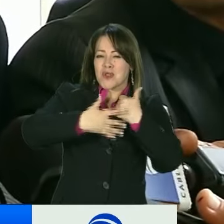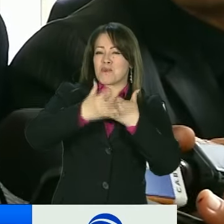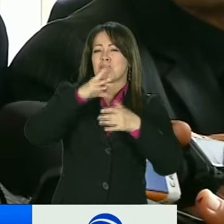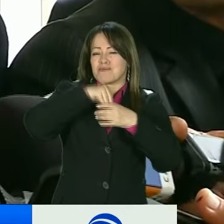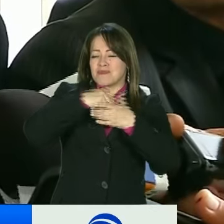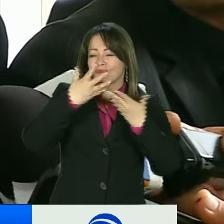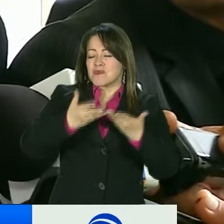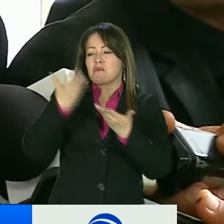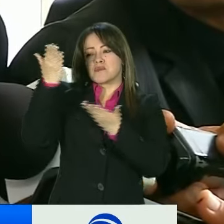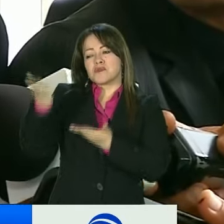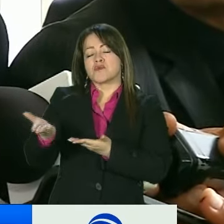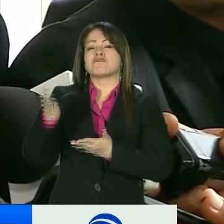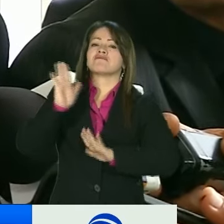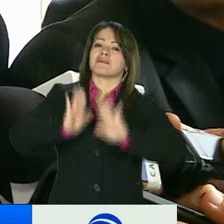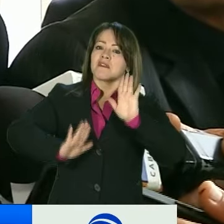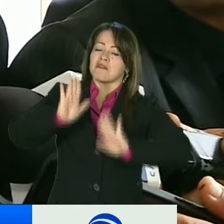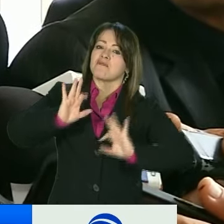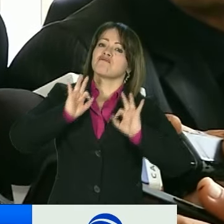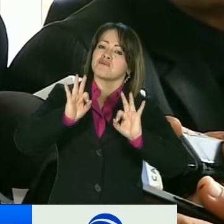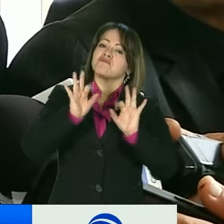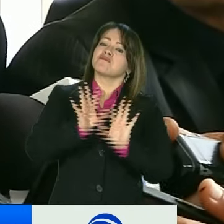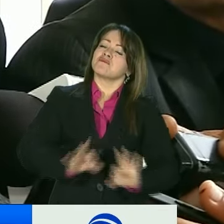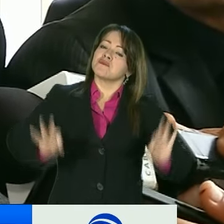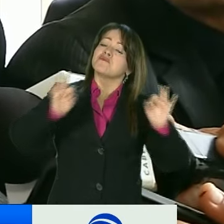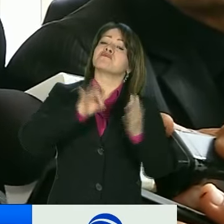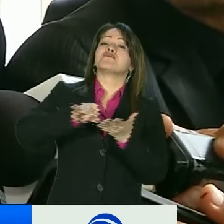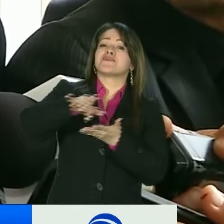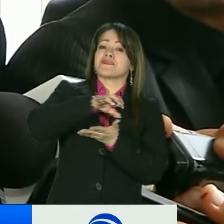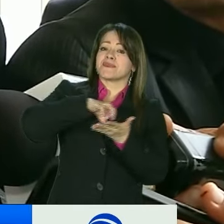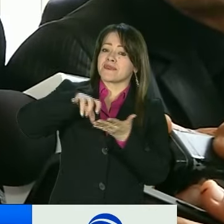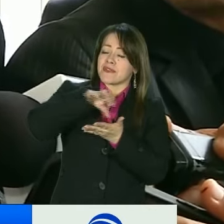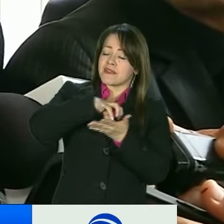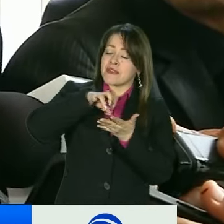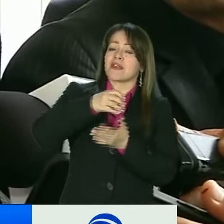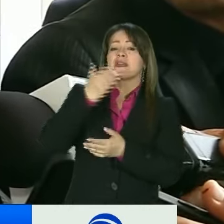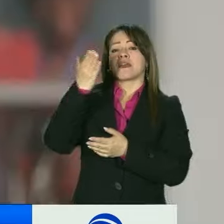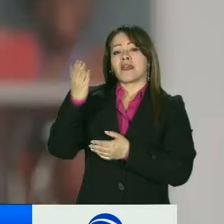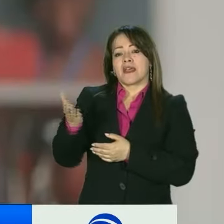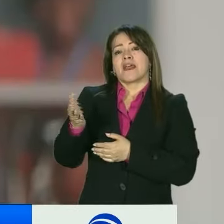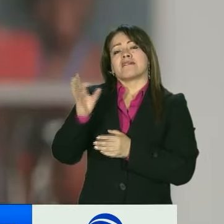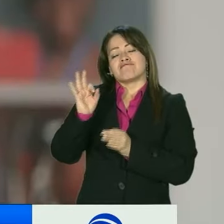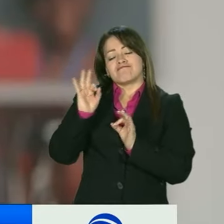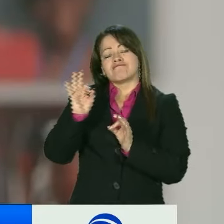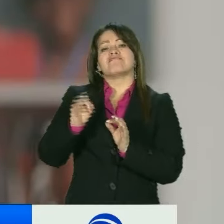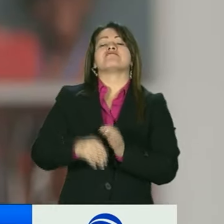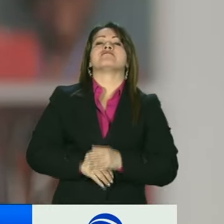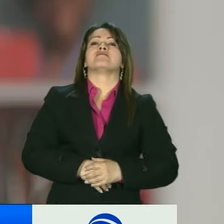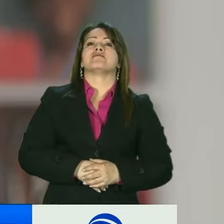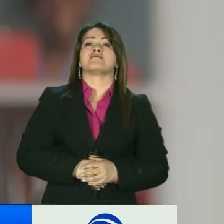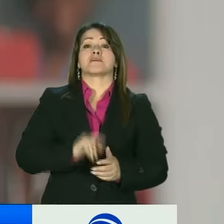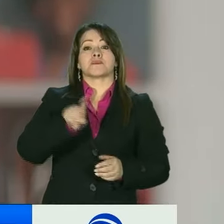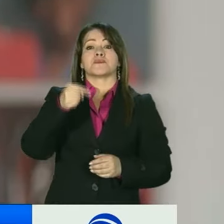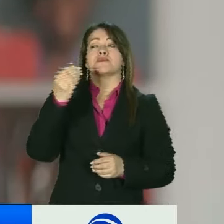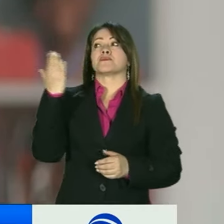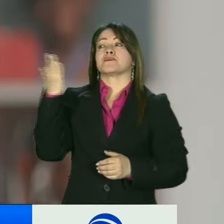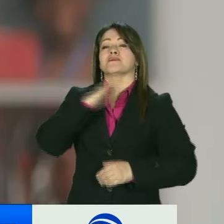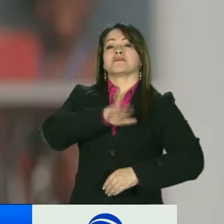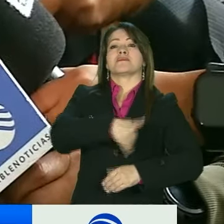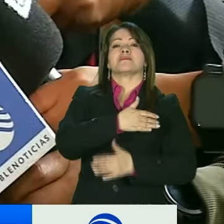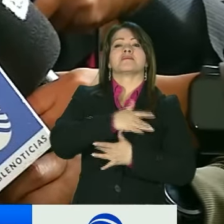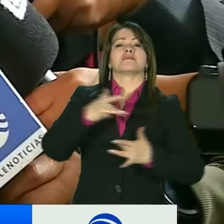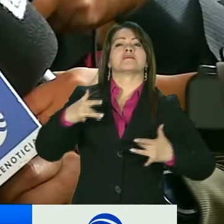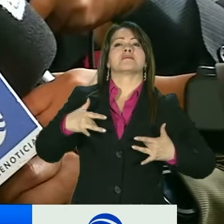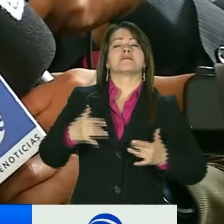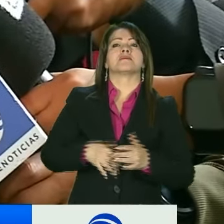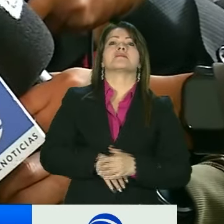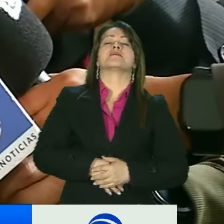dirigente importante para Santander, transformó en la ciudad. Guillermo Alfonso Jaramillo, ministro de Salud.